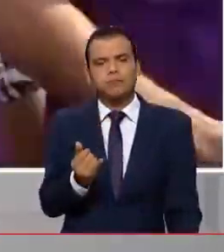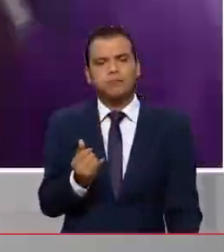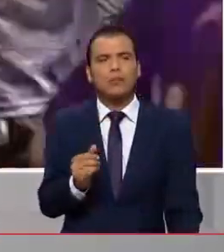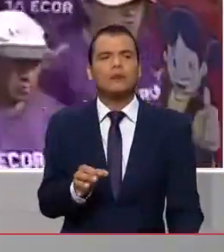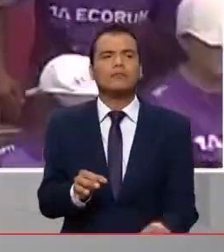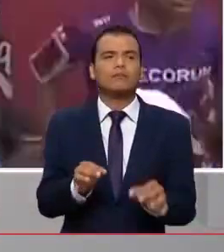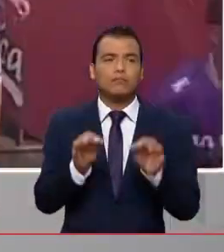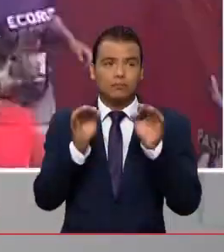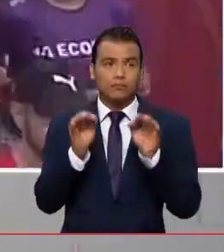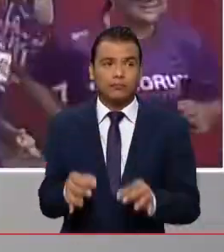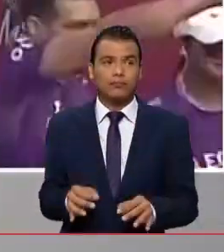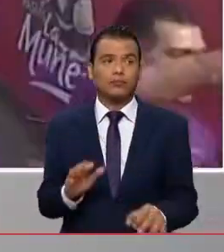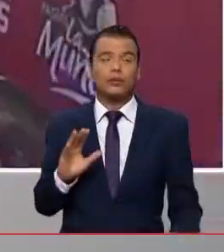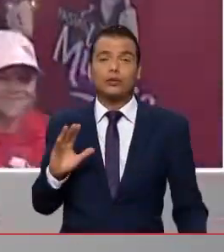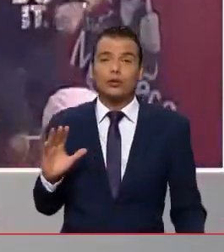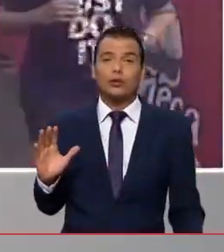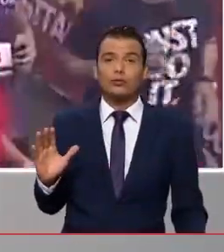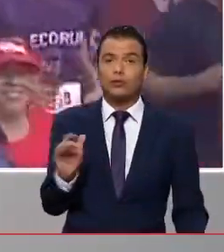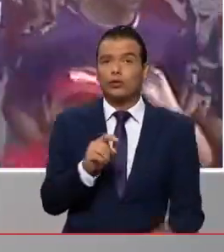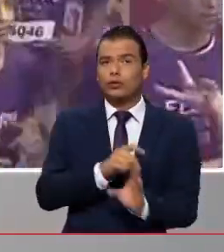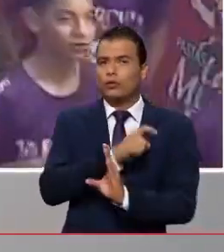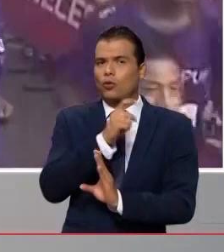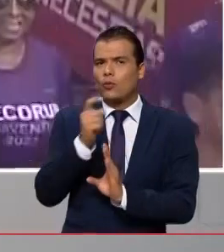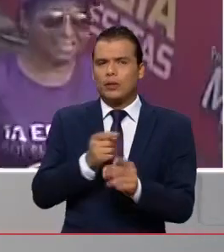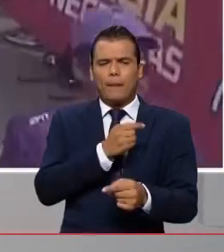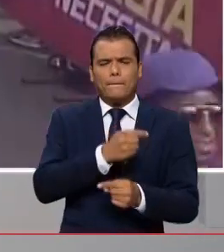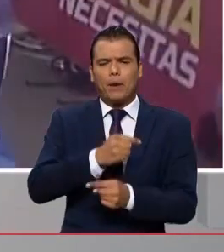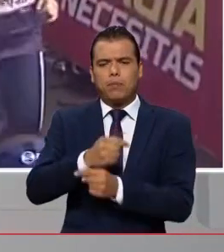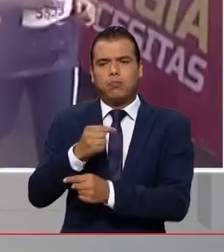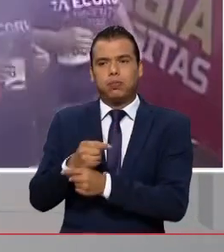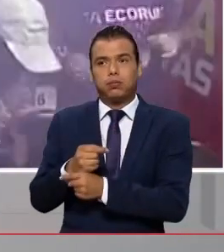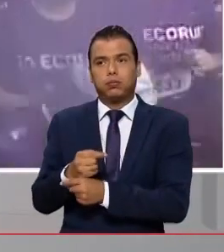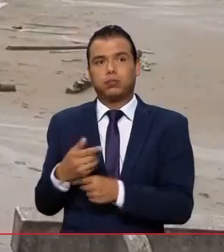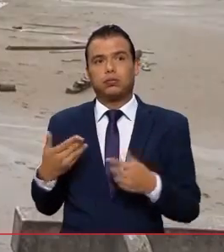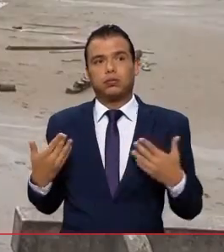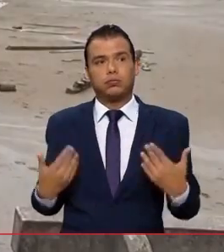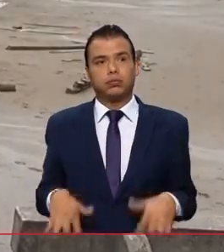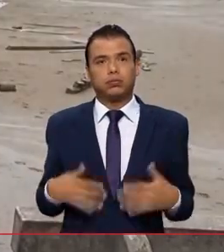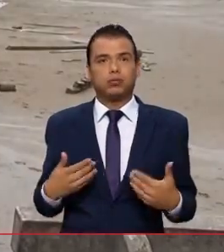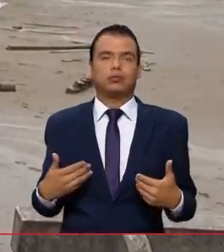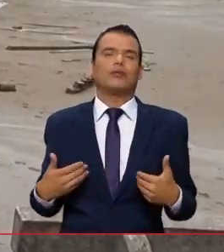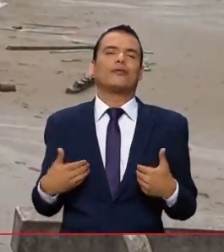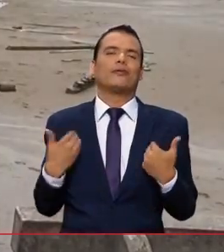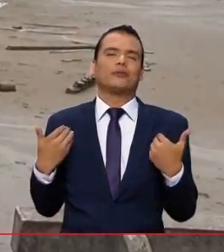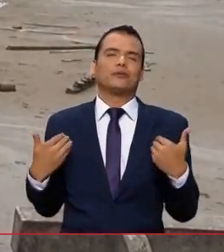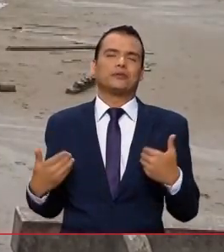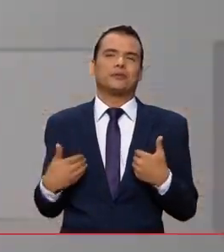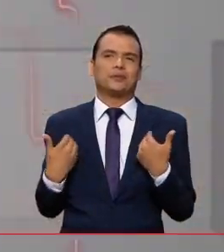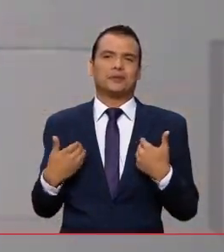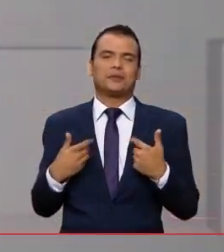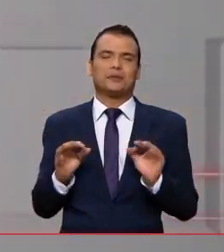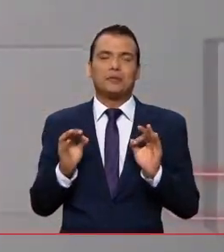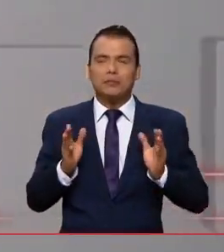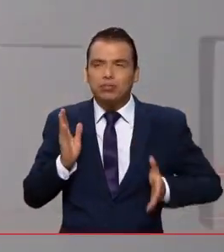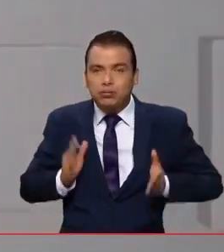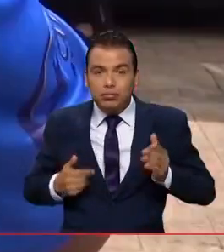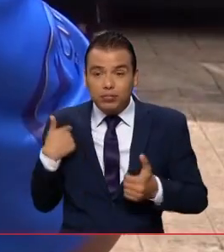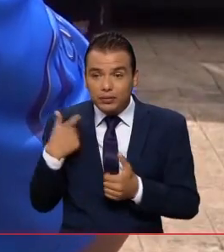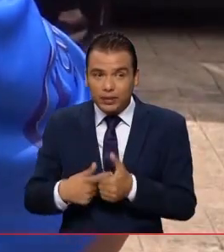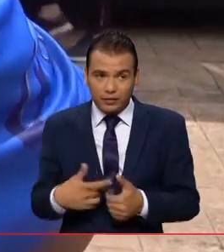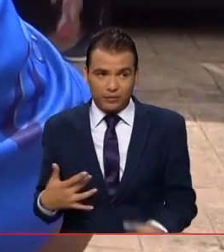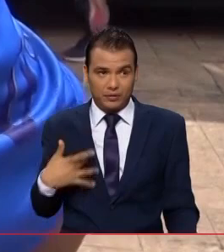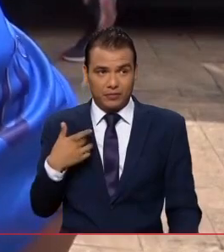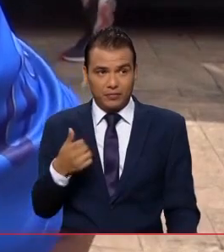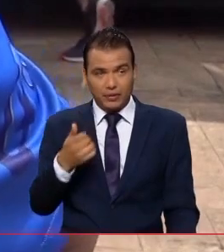que todas terminaron los recorridos contentas, agradeciendo la iniciativa y calificándola como positiva. El